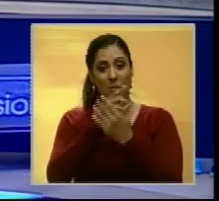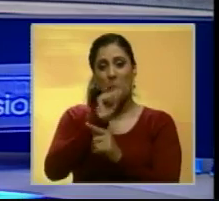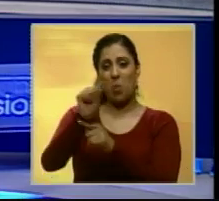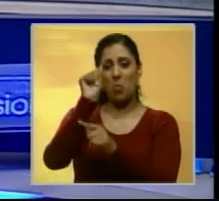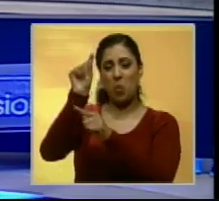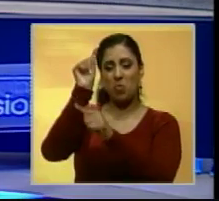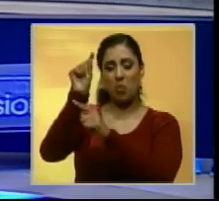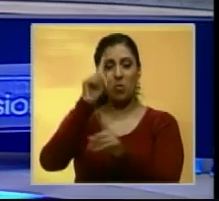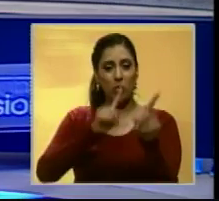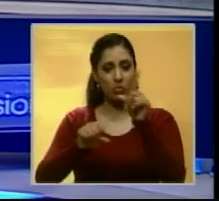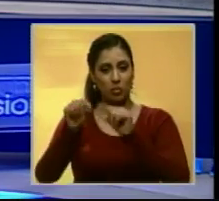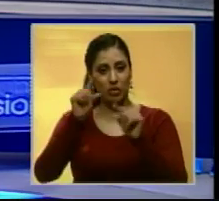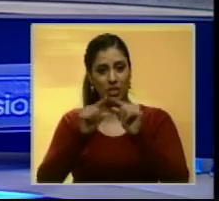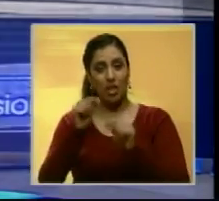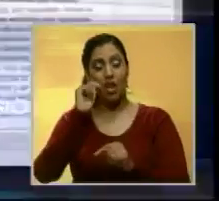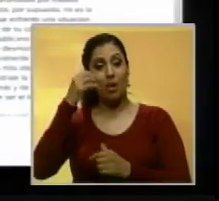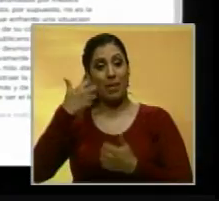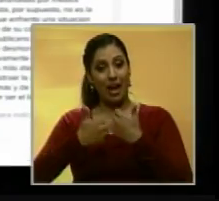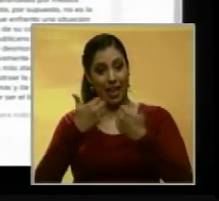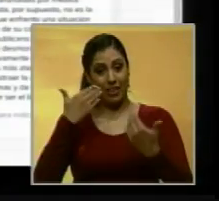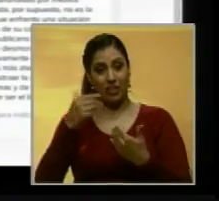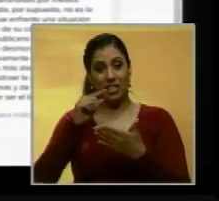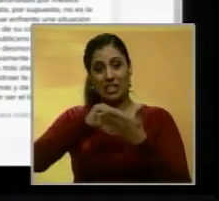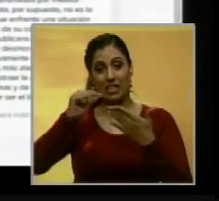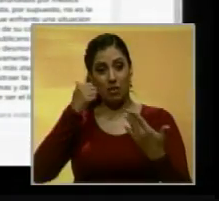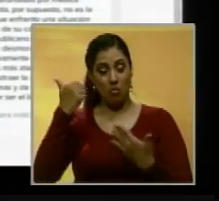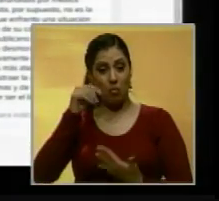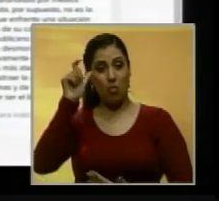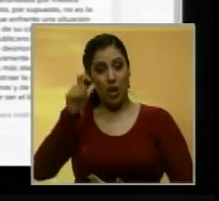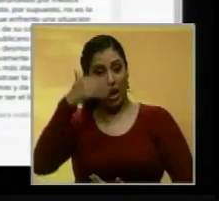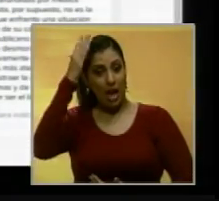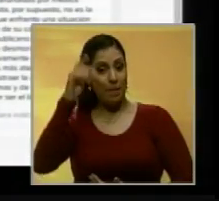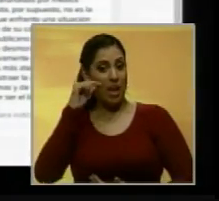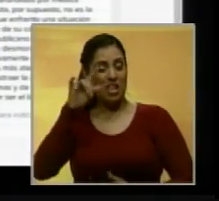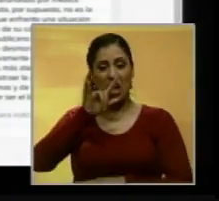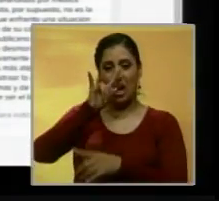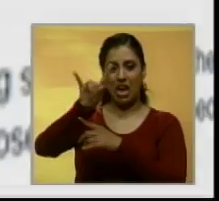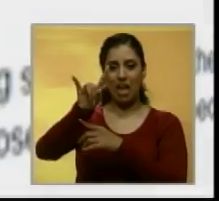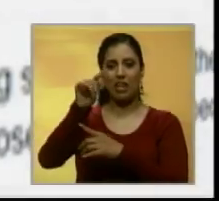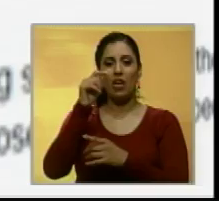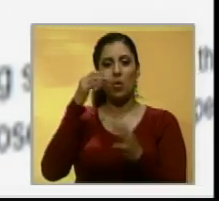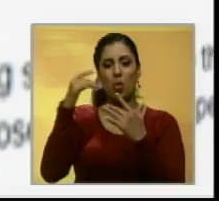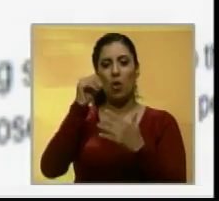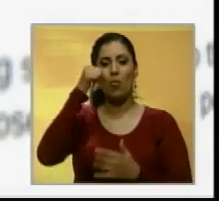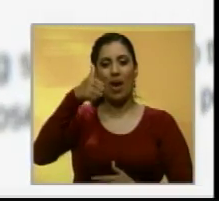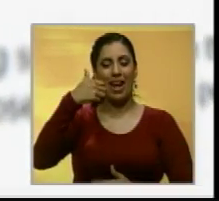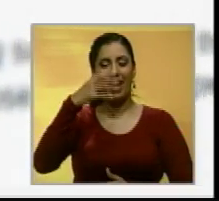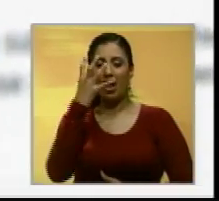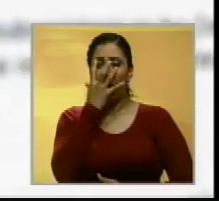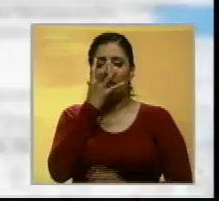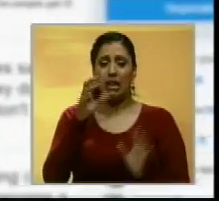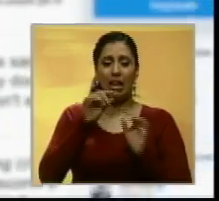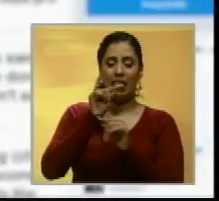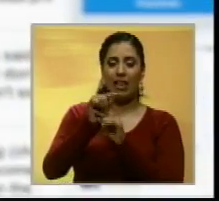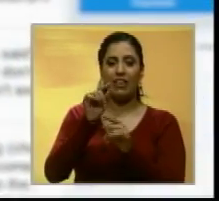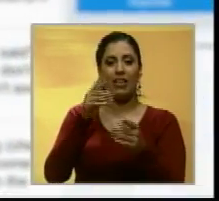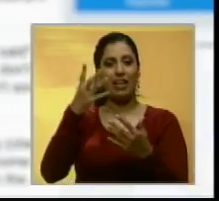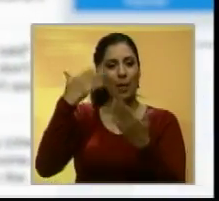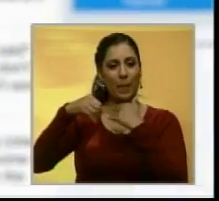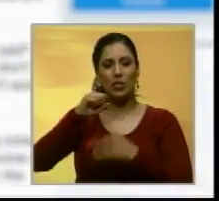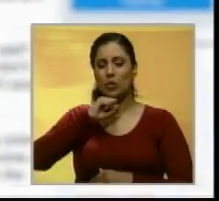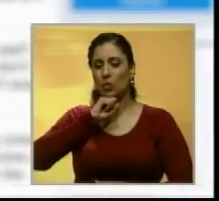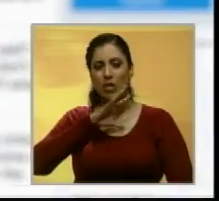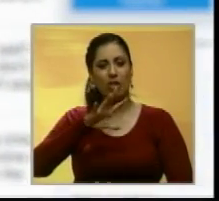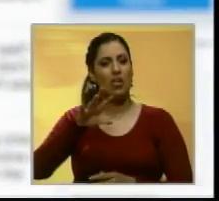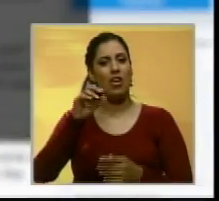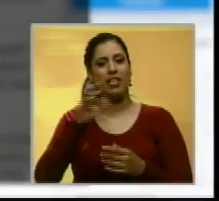bombardeó desde Twitter. El candidato republicano escribió que Hillary Clinton fue engañada y usada por Alicia Machado, quien según Trump tiene un pasado